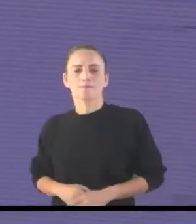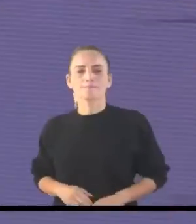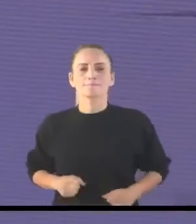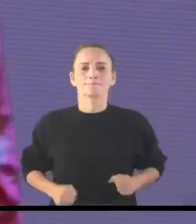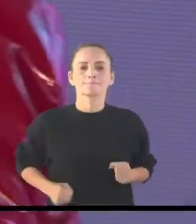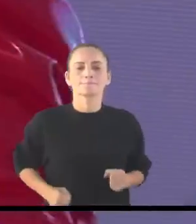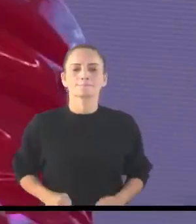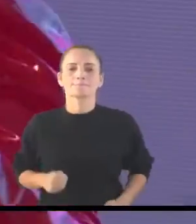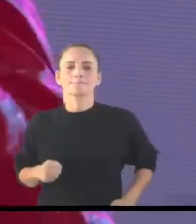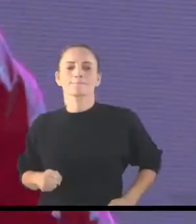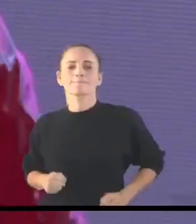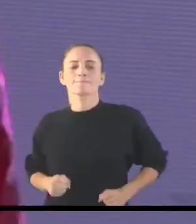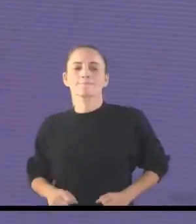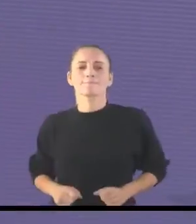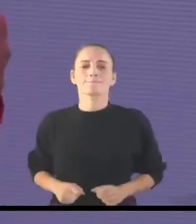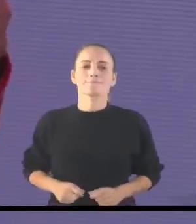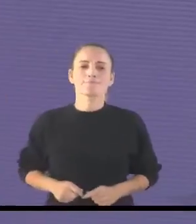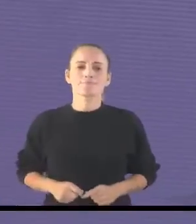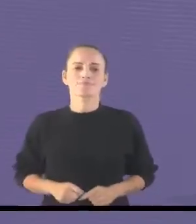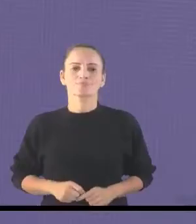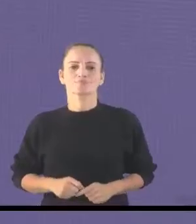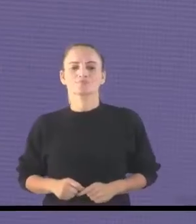hombre!